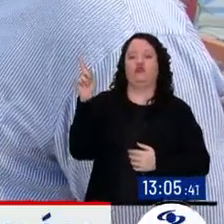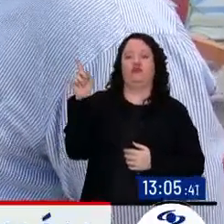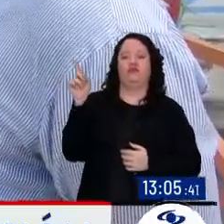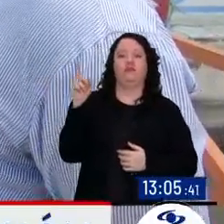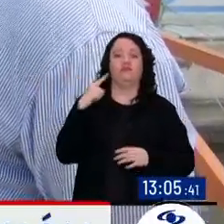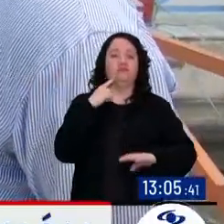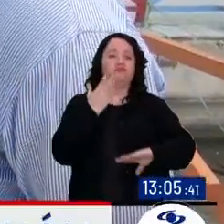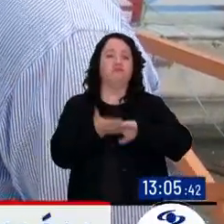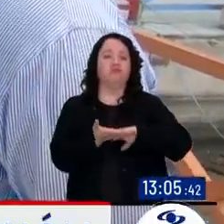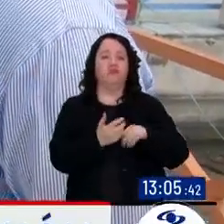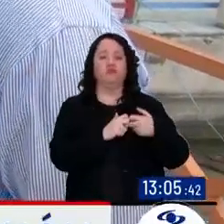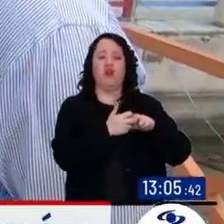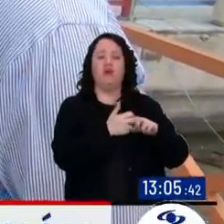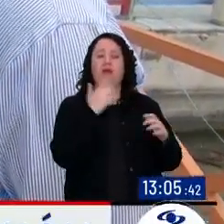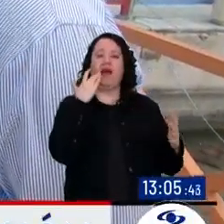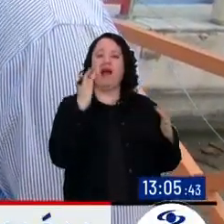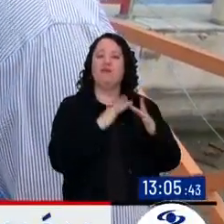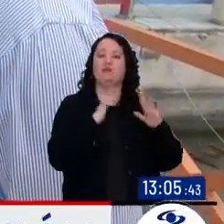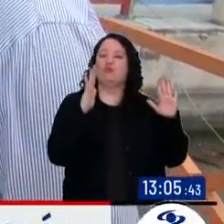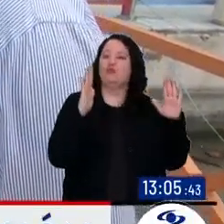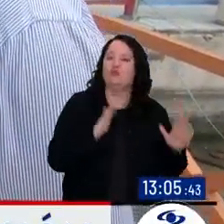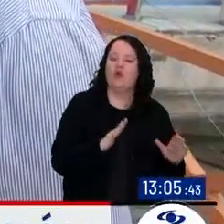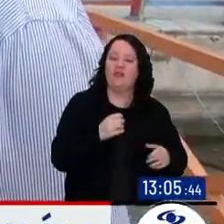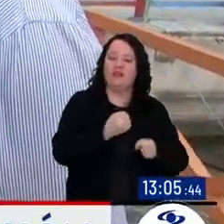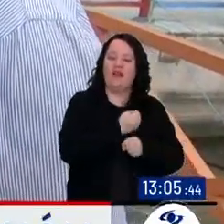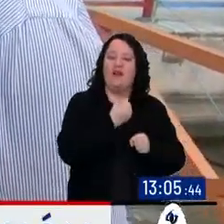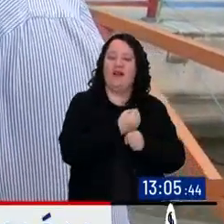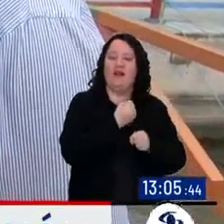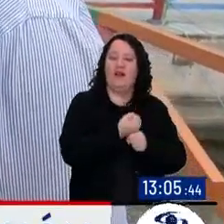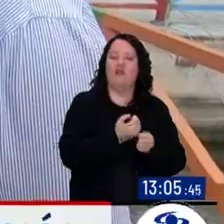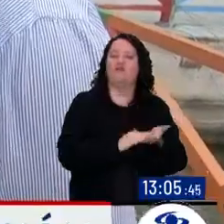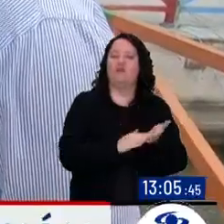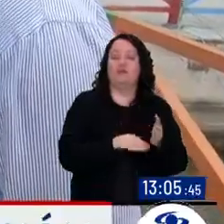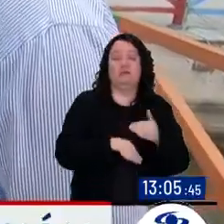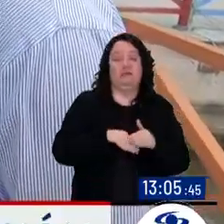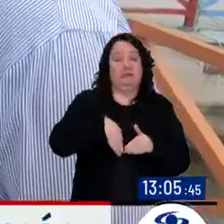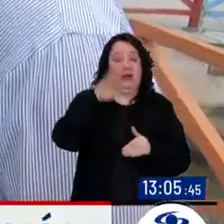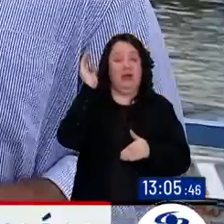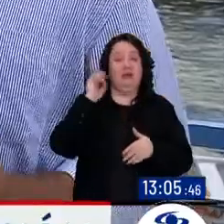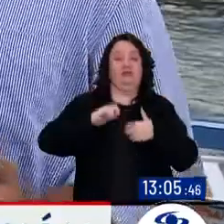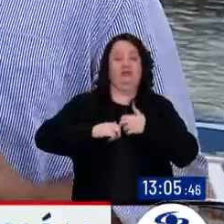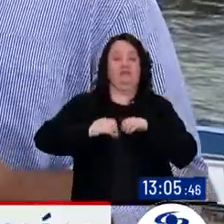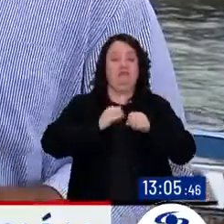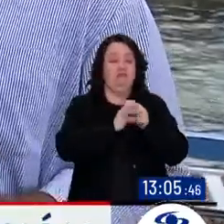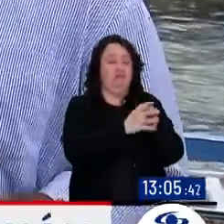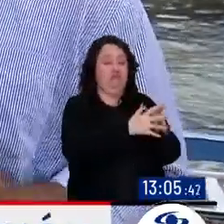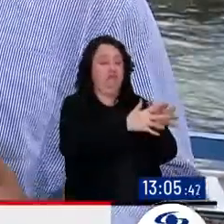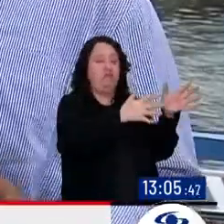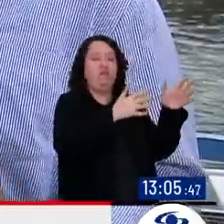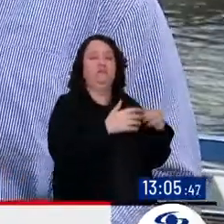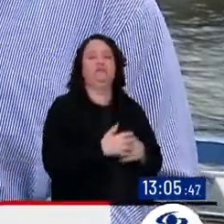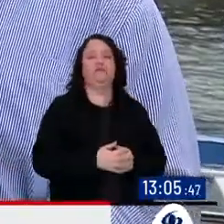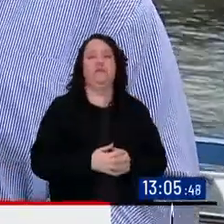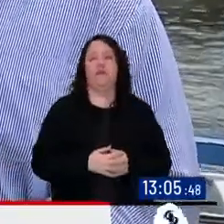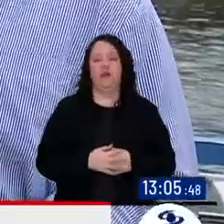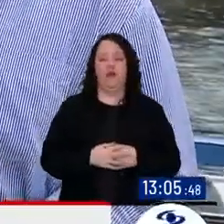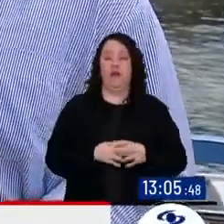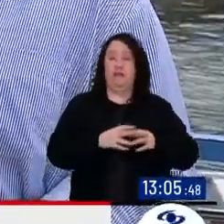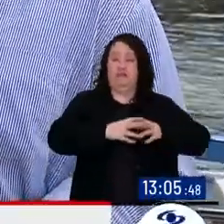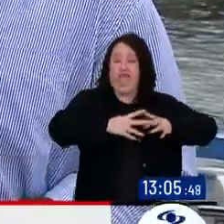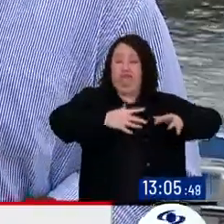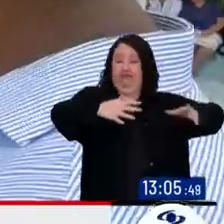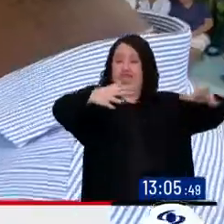para resolver esto, el problema del empleo y sobre todo la gran cantidad de gente que hoy tiene la isla? La superpoblación es el mal de todos los problemas